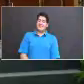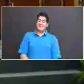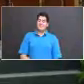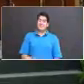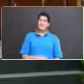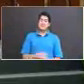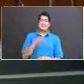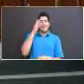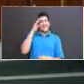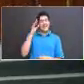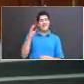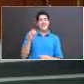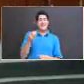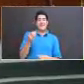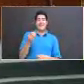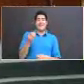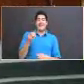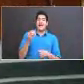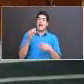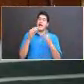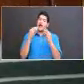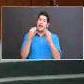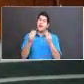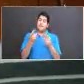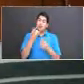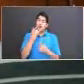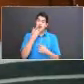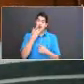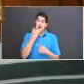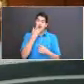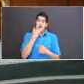¿Sabe qué es lo que pasa? Que al que mucho se le da, mucho se le demanda.